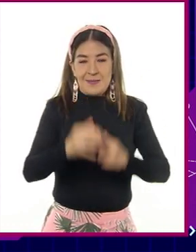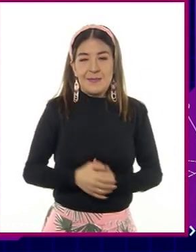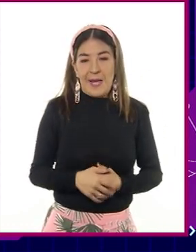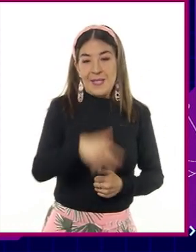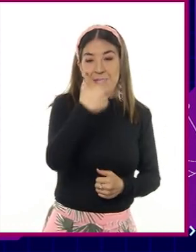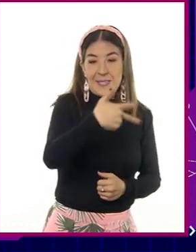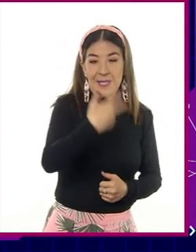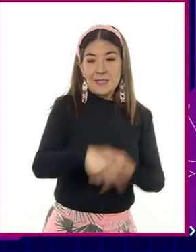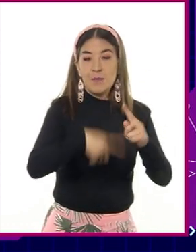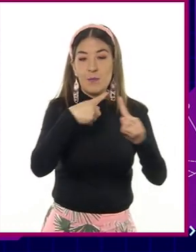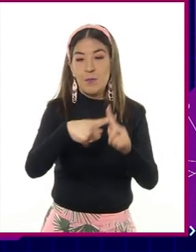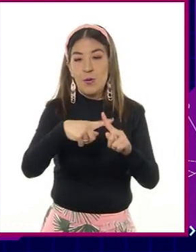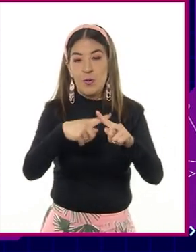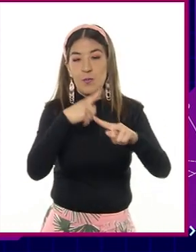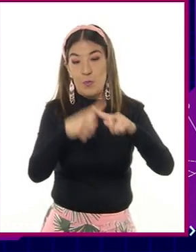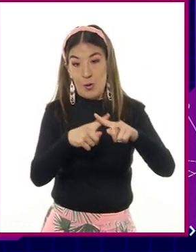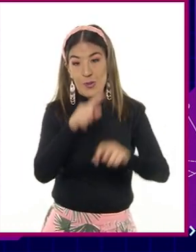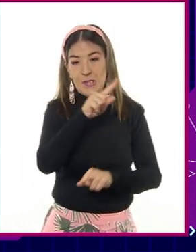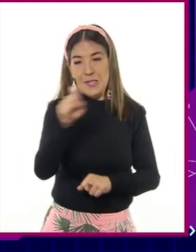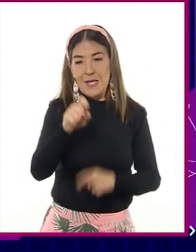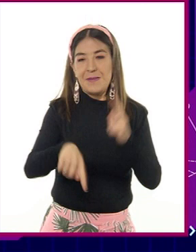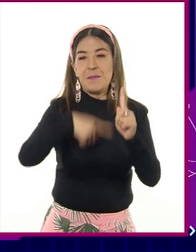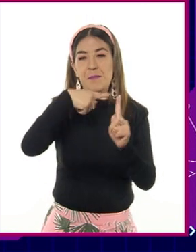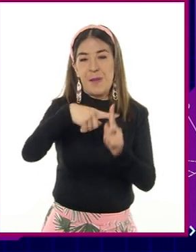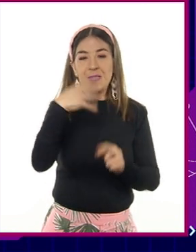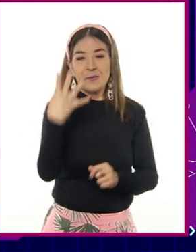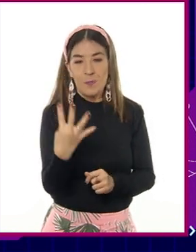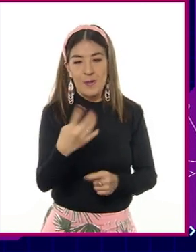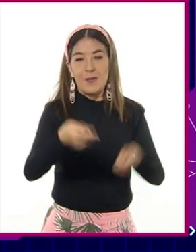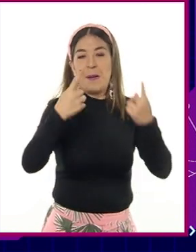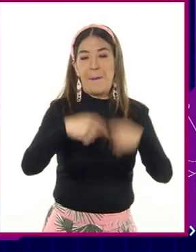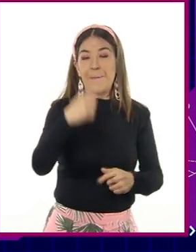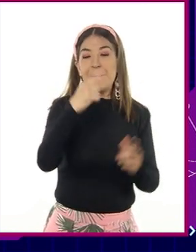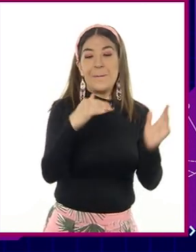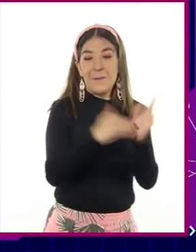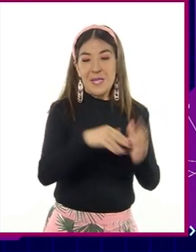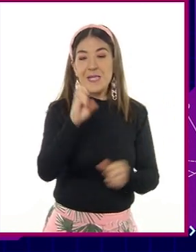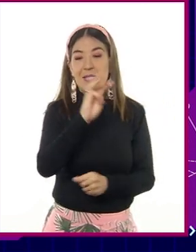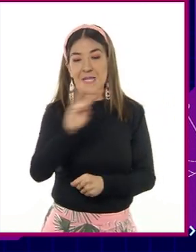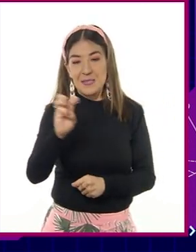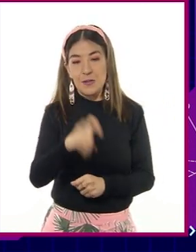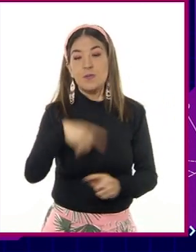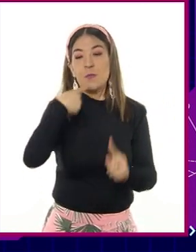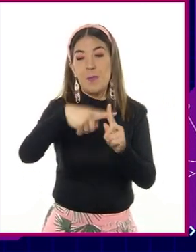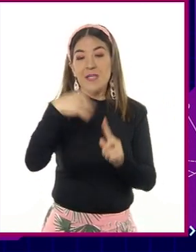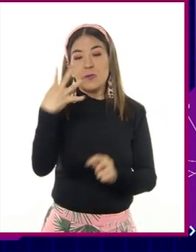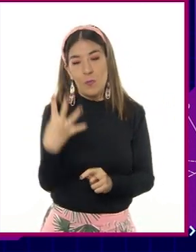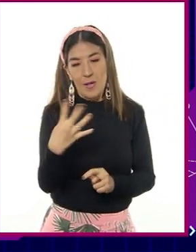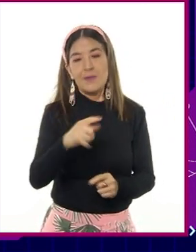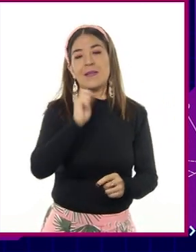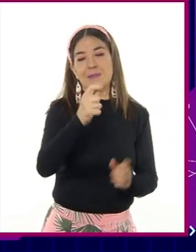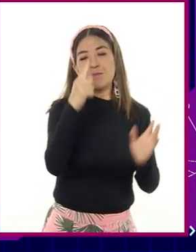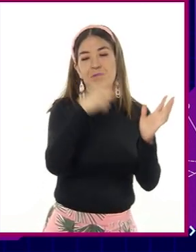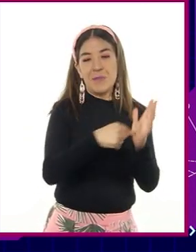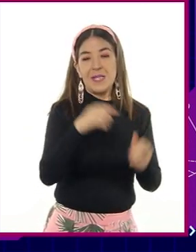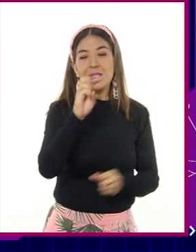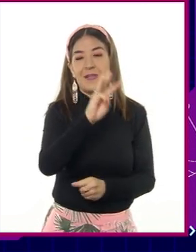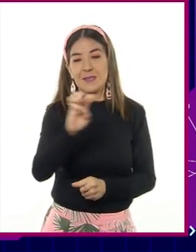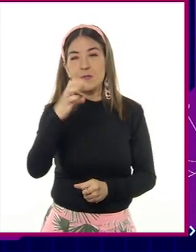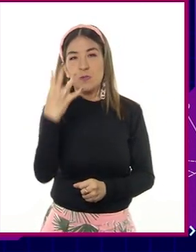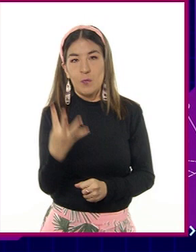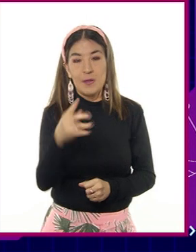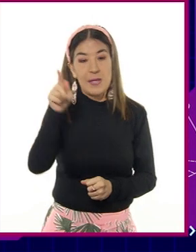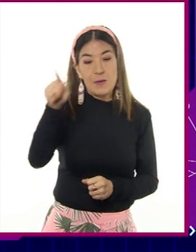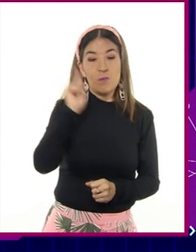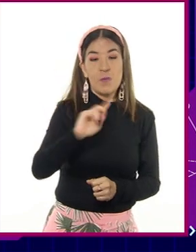100 más 4 es 1300 más 4, que son 1304. Por lo tanto,